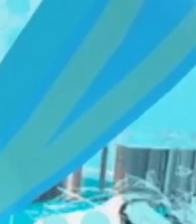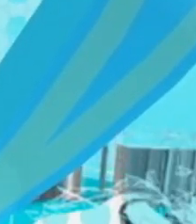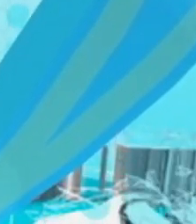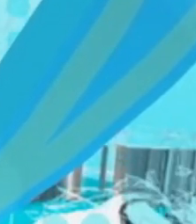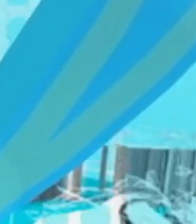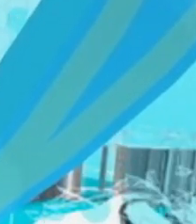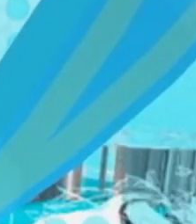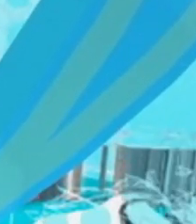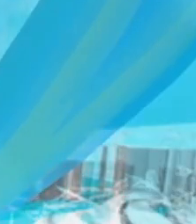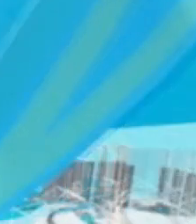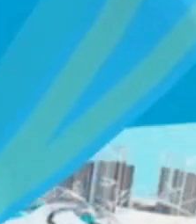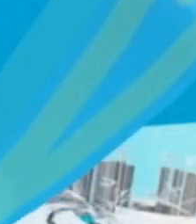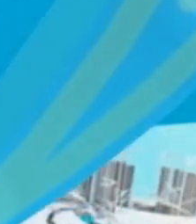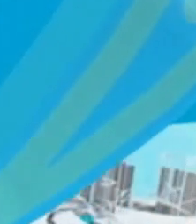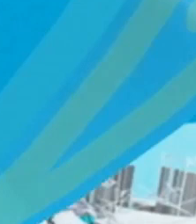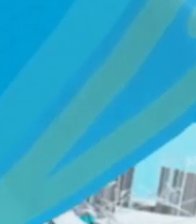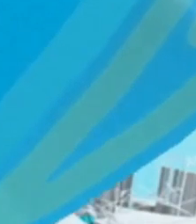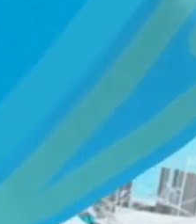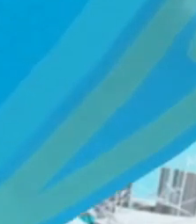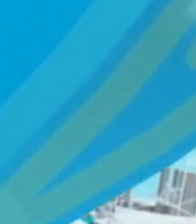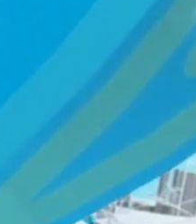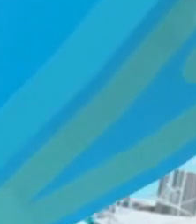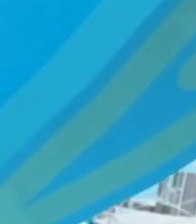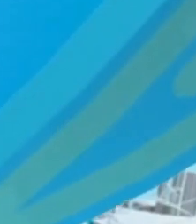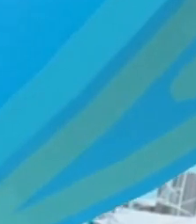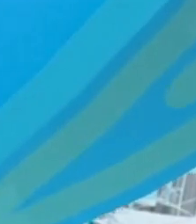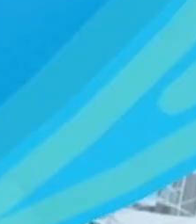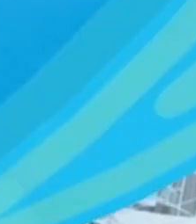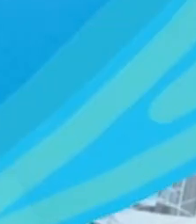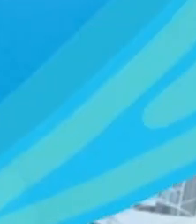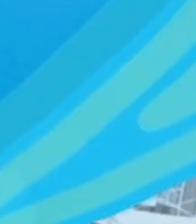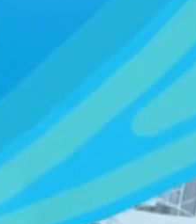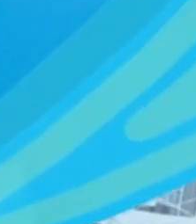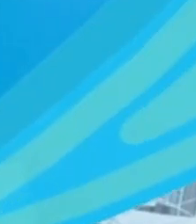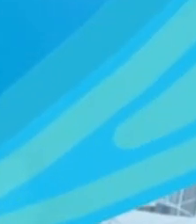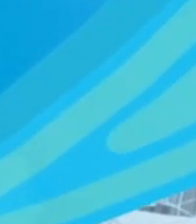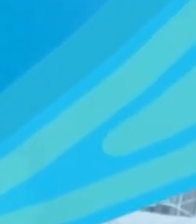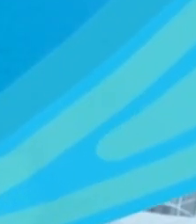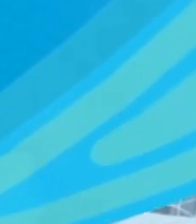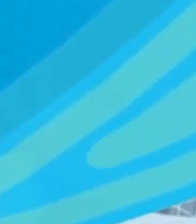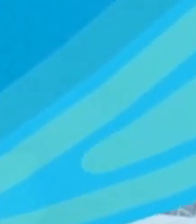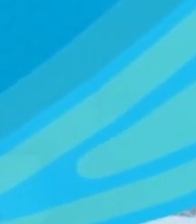Banco Popular presenta el tipo de cambio.